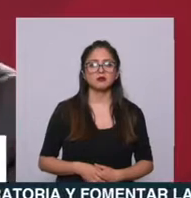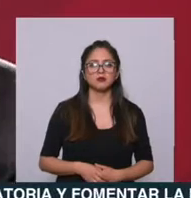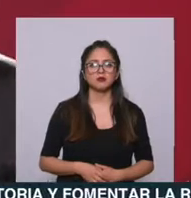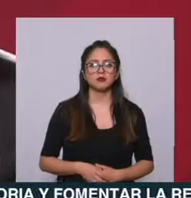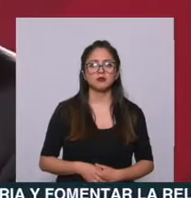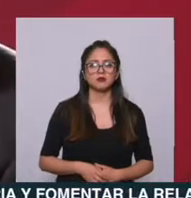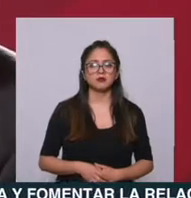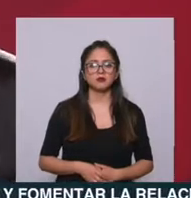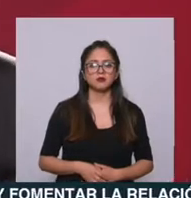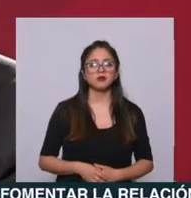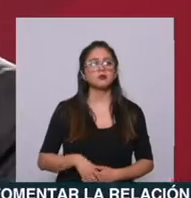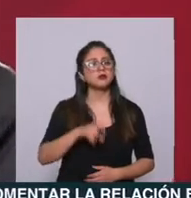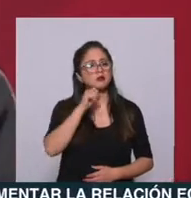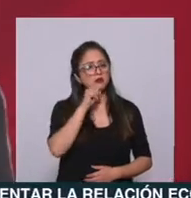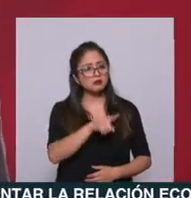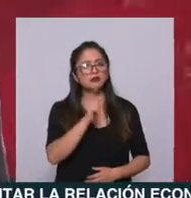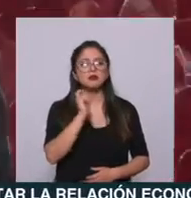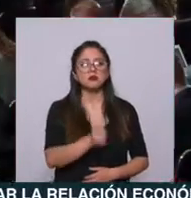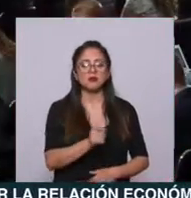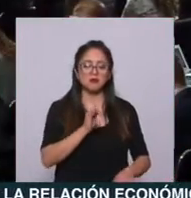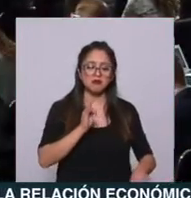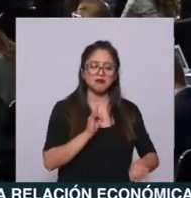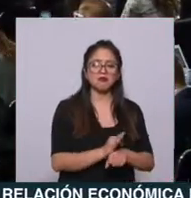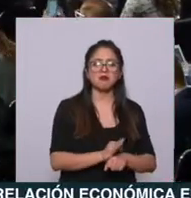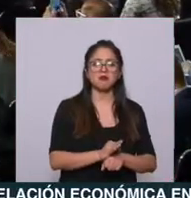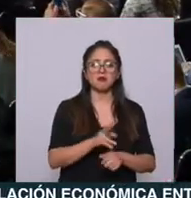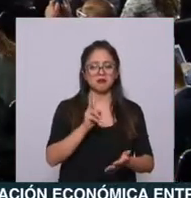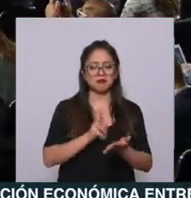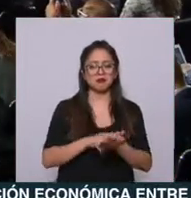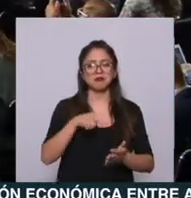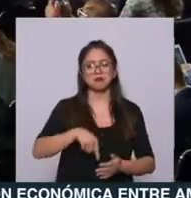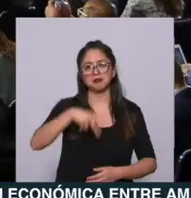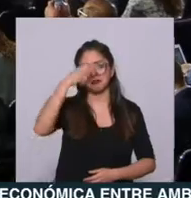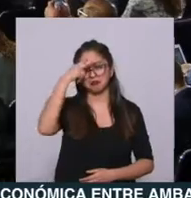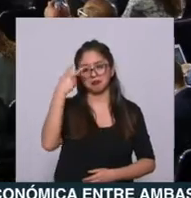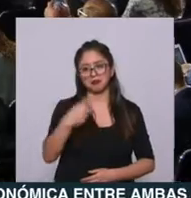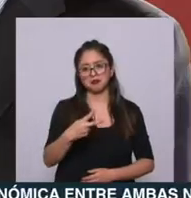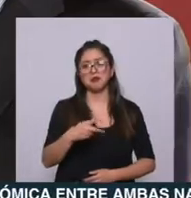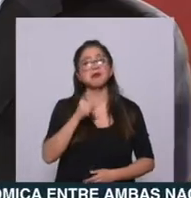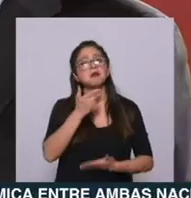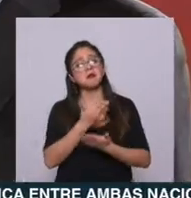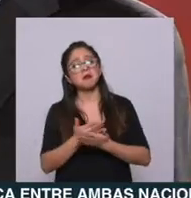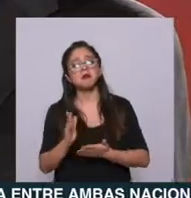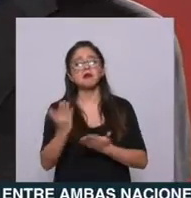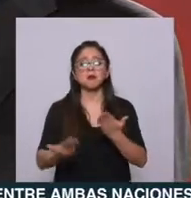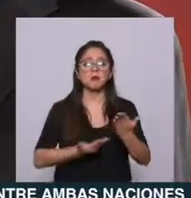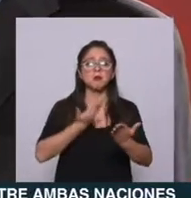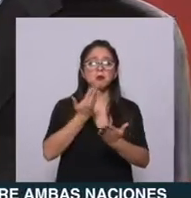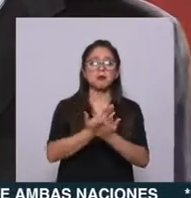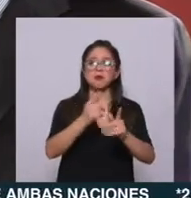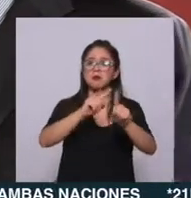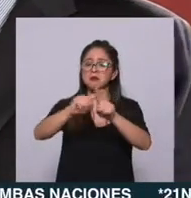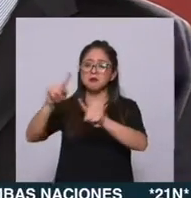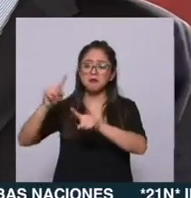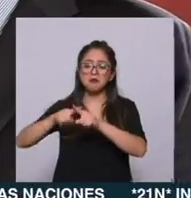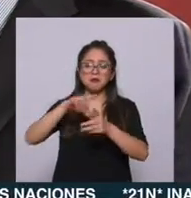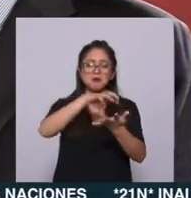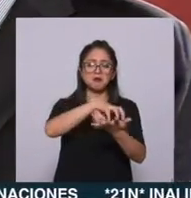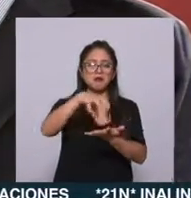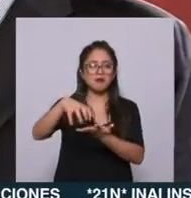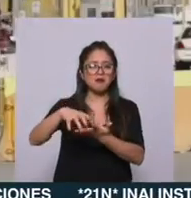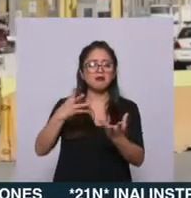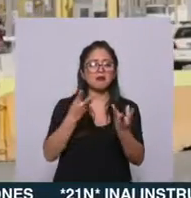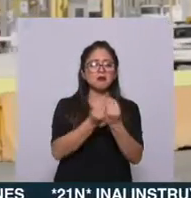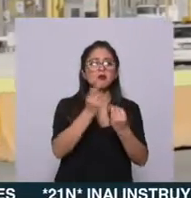defendiendo la dignidad de México. También se refirió a la propuesta que diversos sectores le han planteado respecto a que